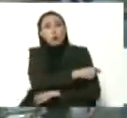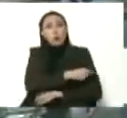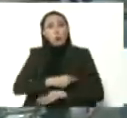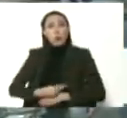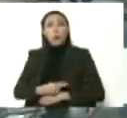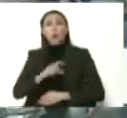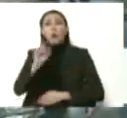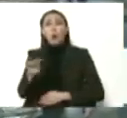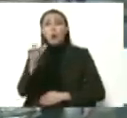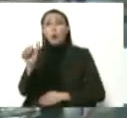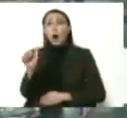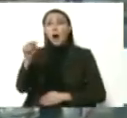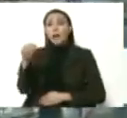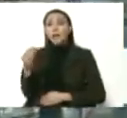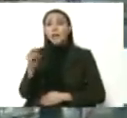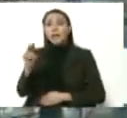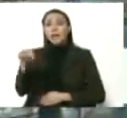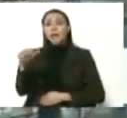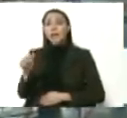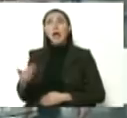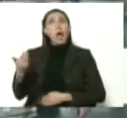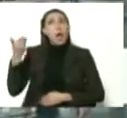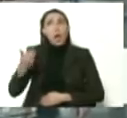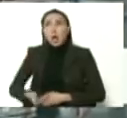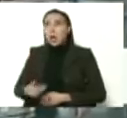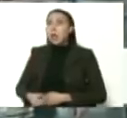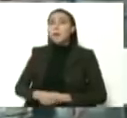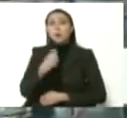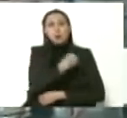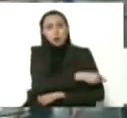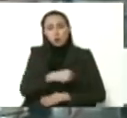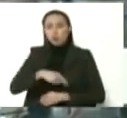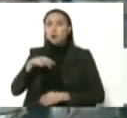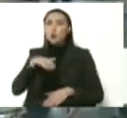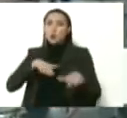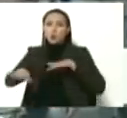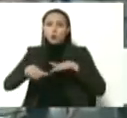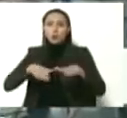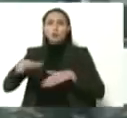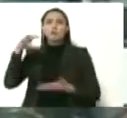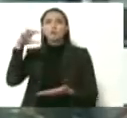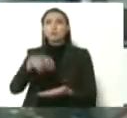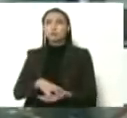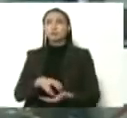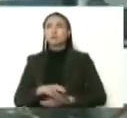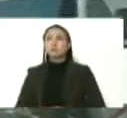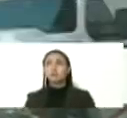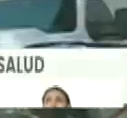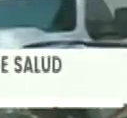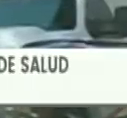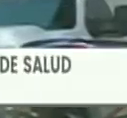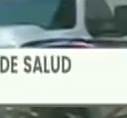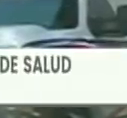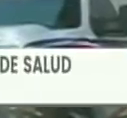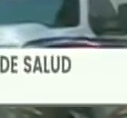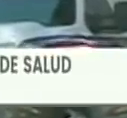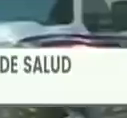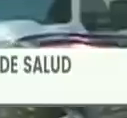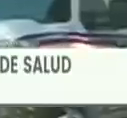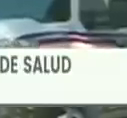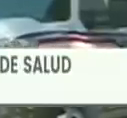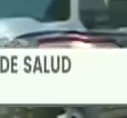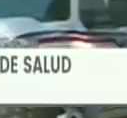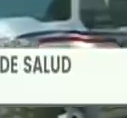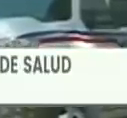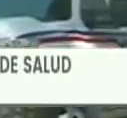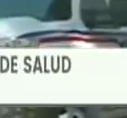Joaquina de Rotondaro, uno de los principales hospitales de nuestro estado. Y es que bajo la premisa Somos de Verdad,